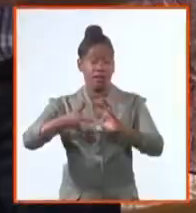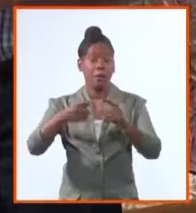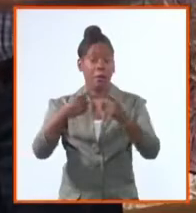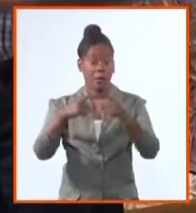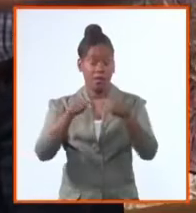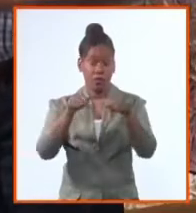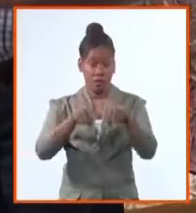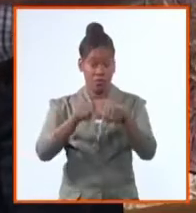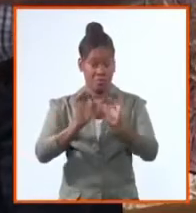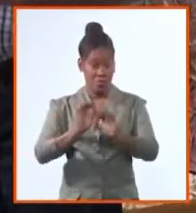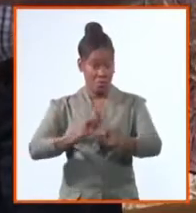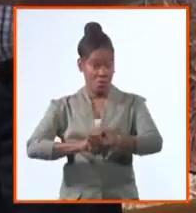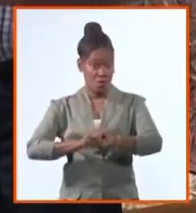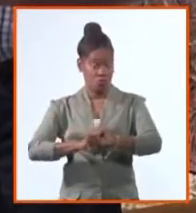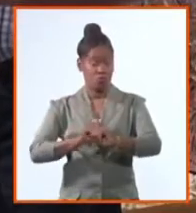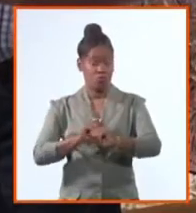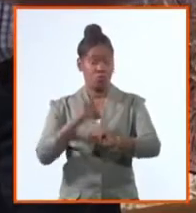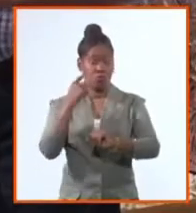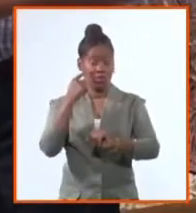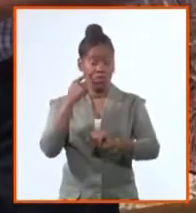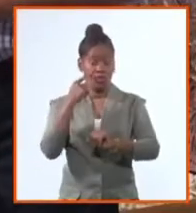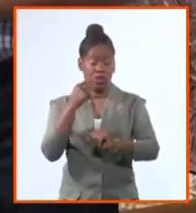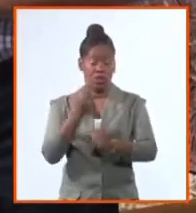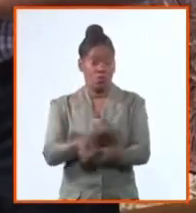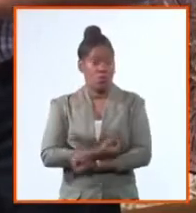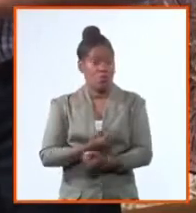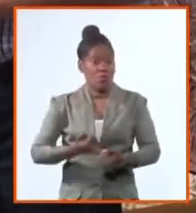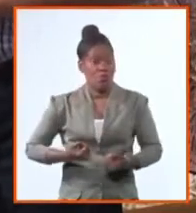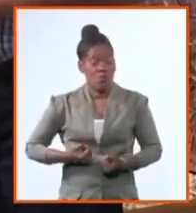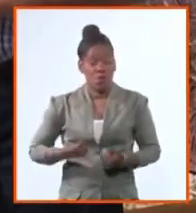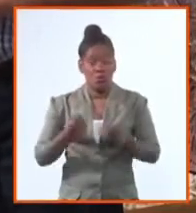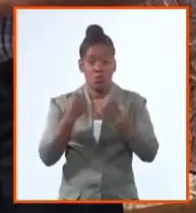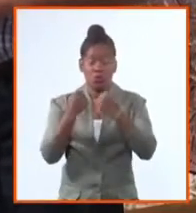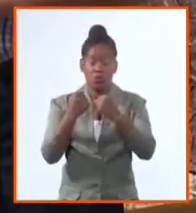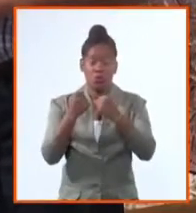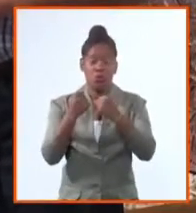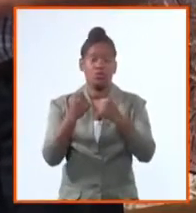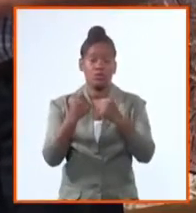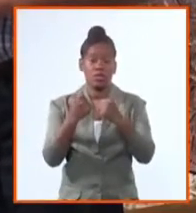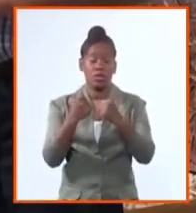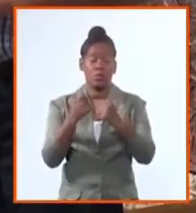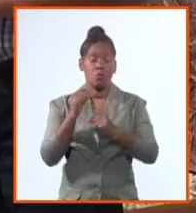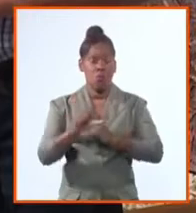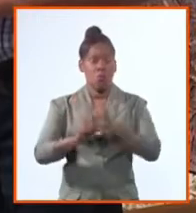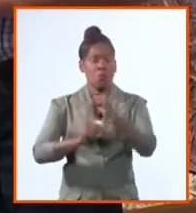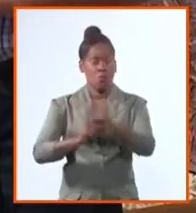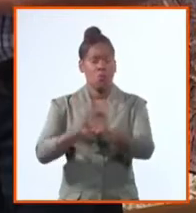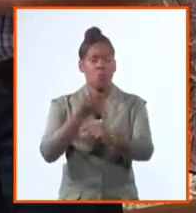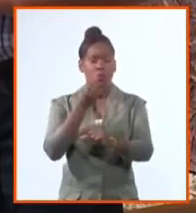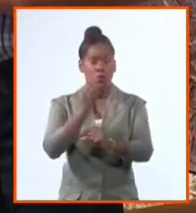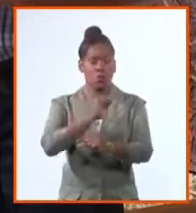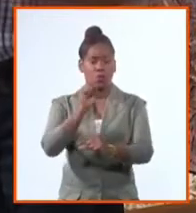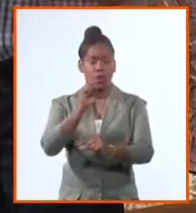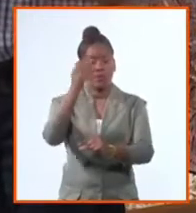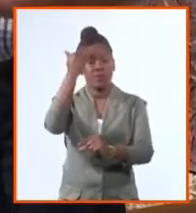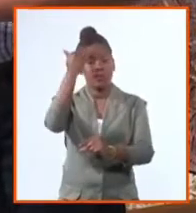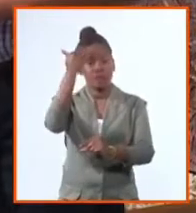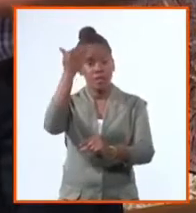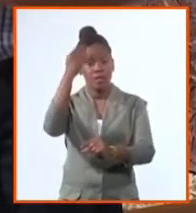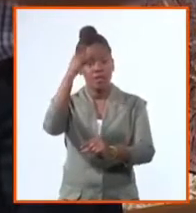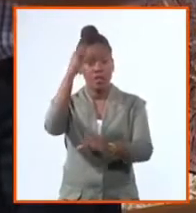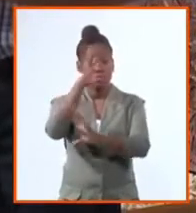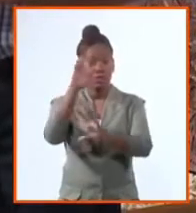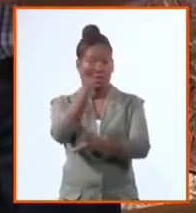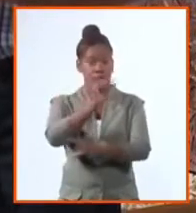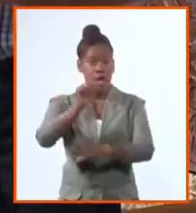tenemos, que ha sido muy, muy duro y muy complejo, y que estamos saliendo de él gracias a la ciencia.